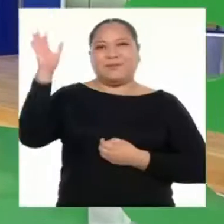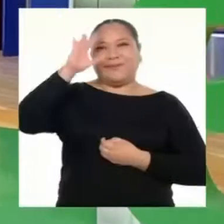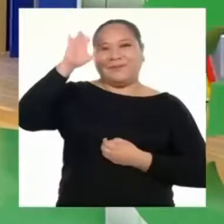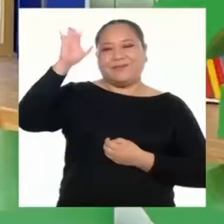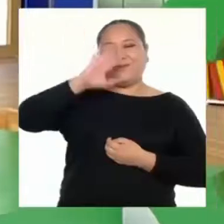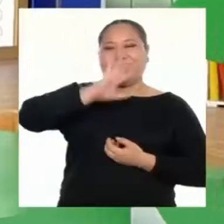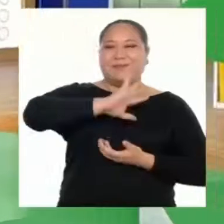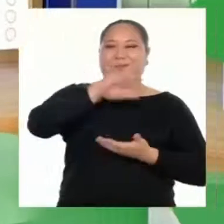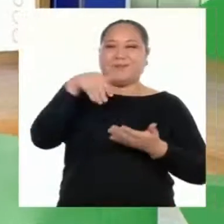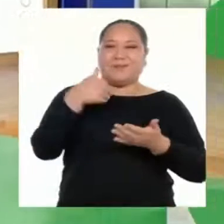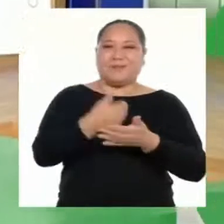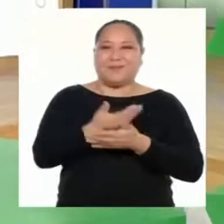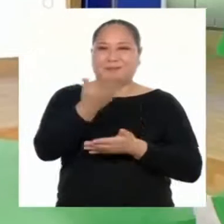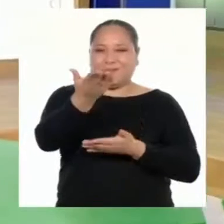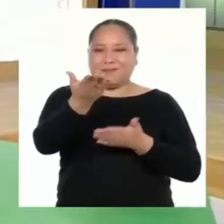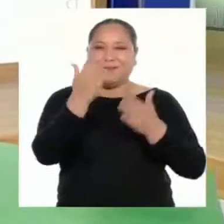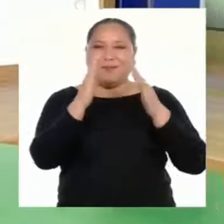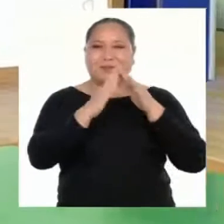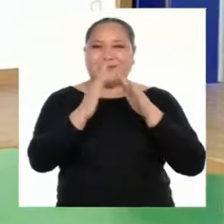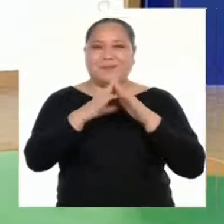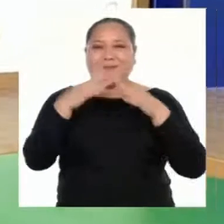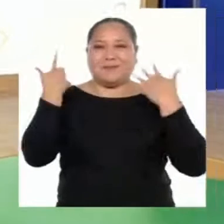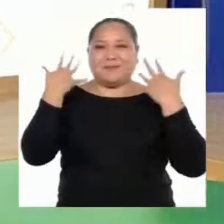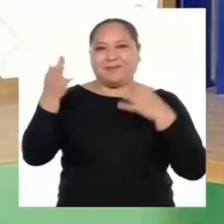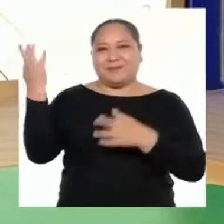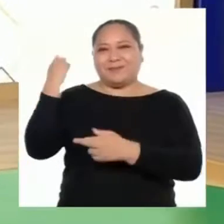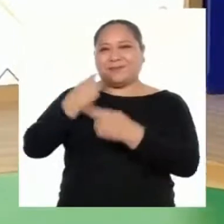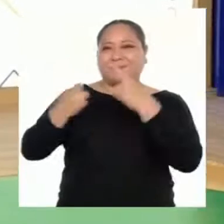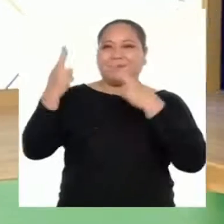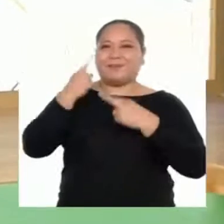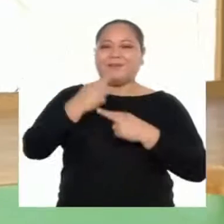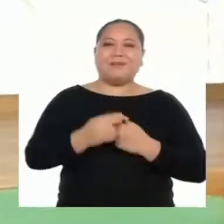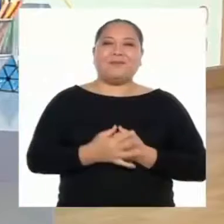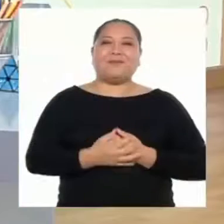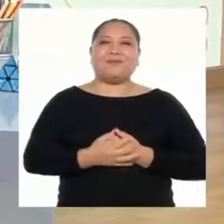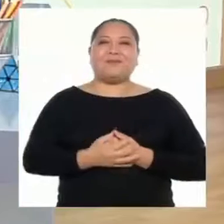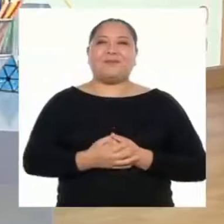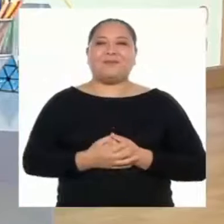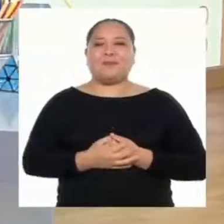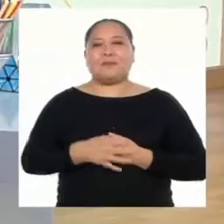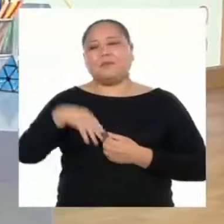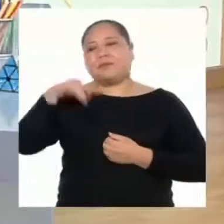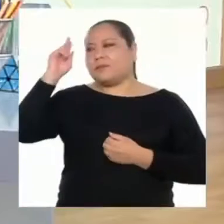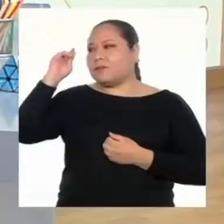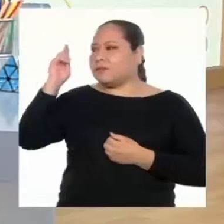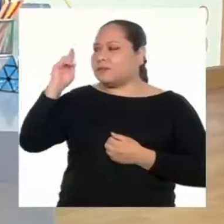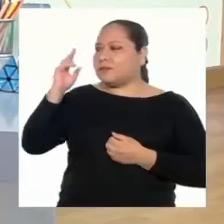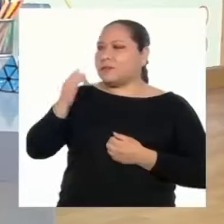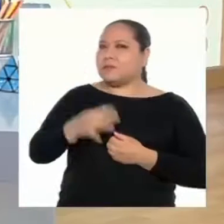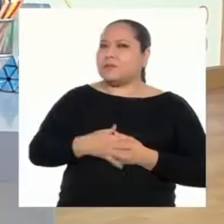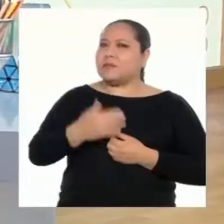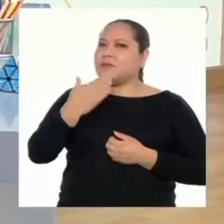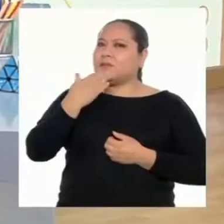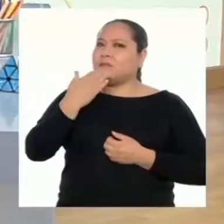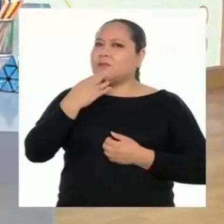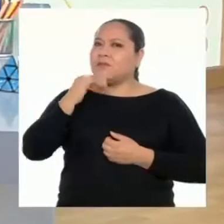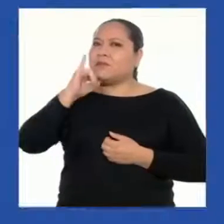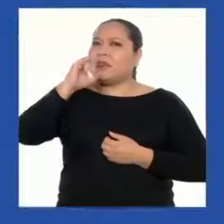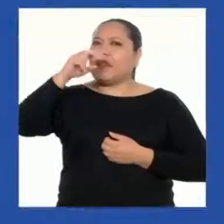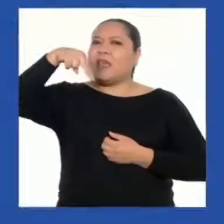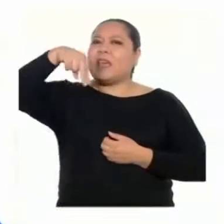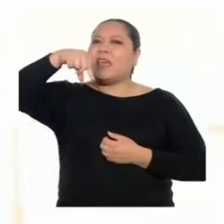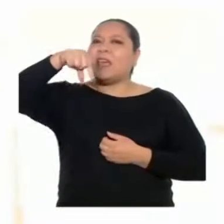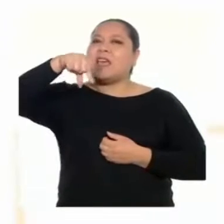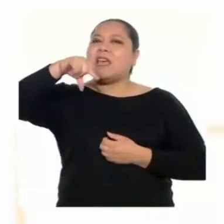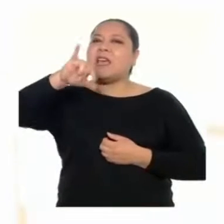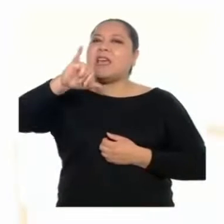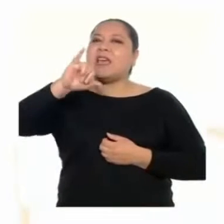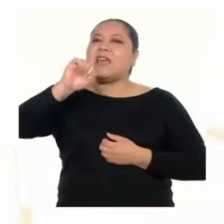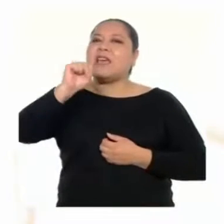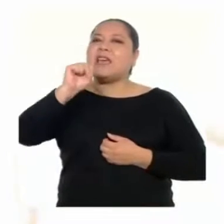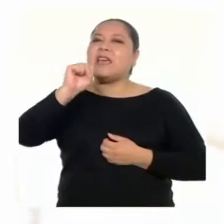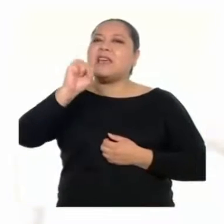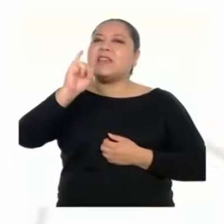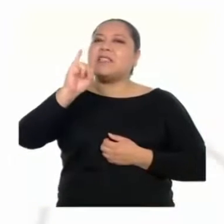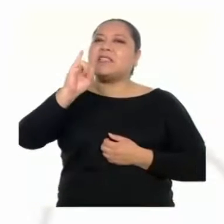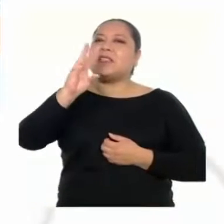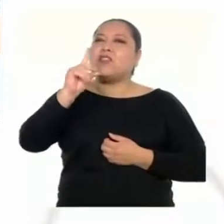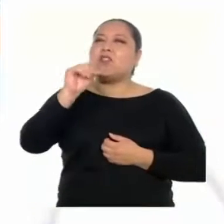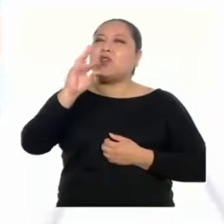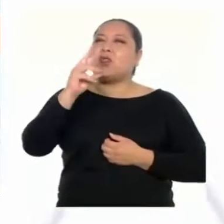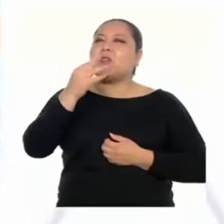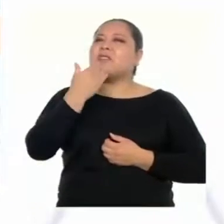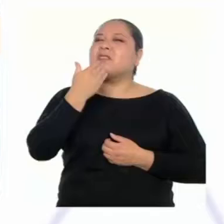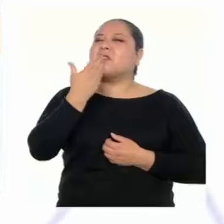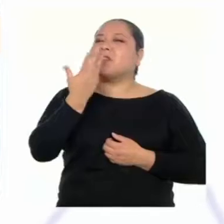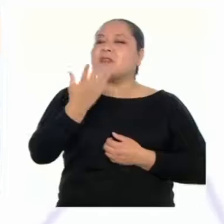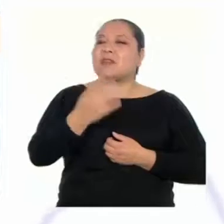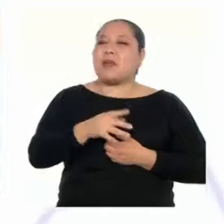Hola a todas y todos en casa. Ya estamos de vuelta. Profesora, ¿quiénes eran los inquisidores? Los